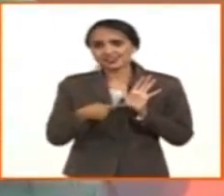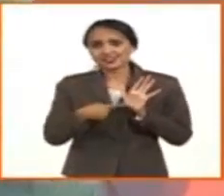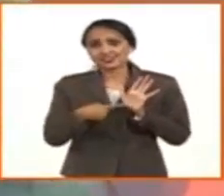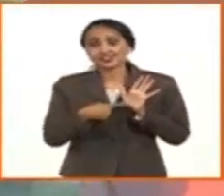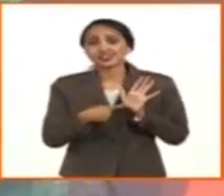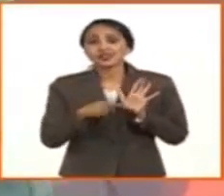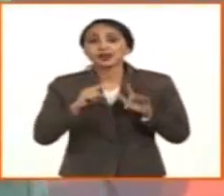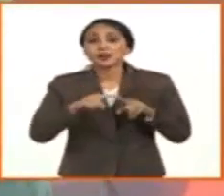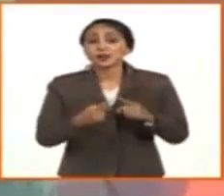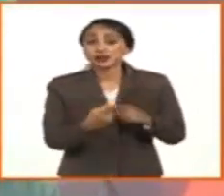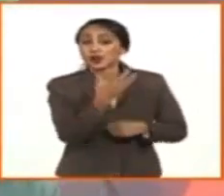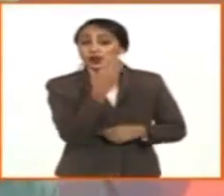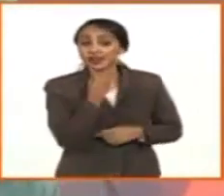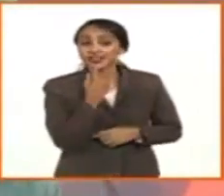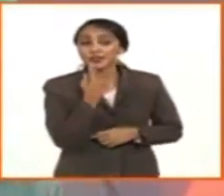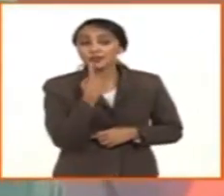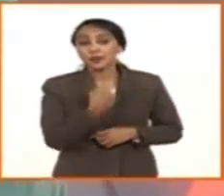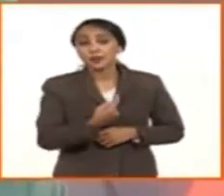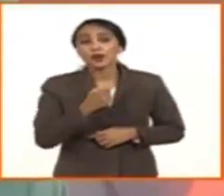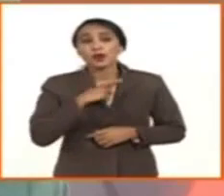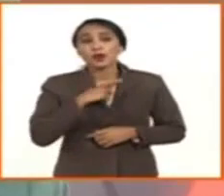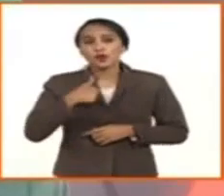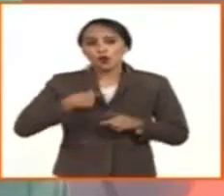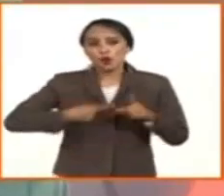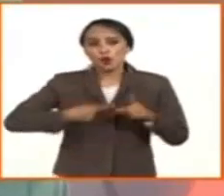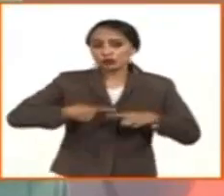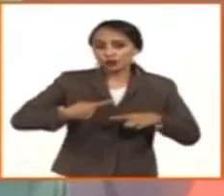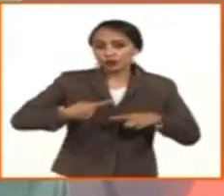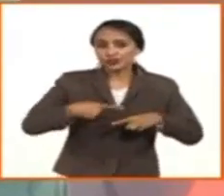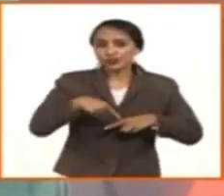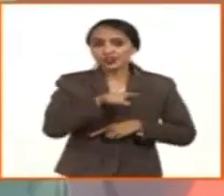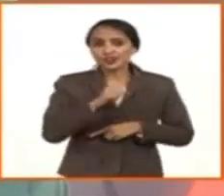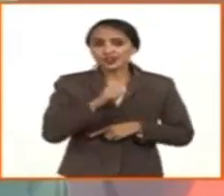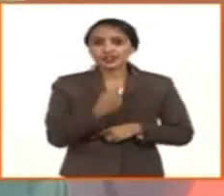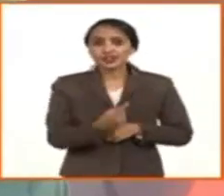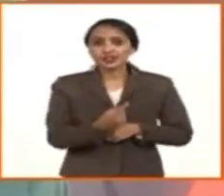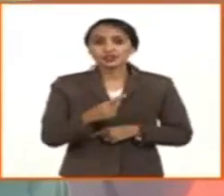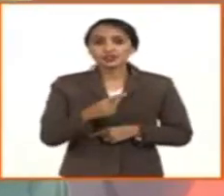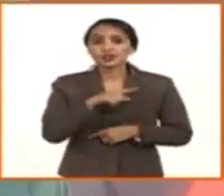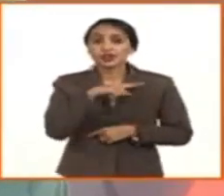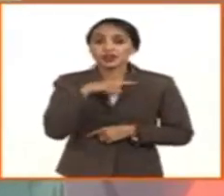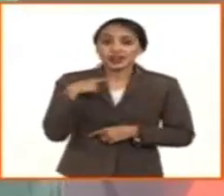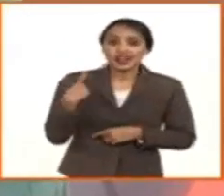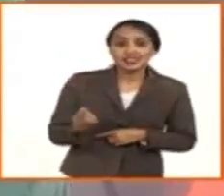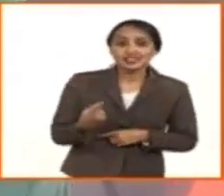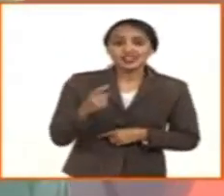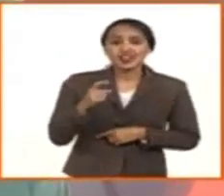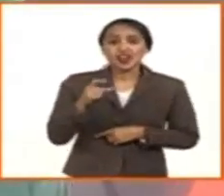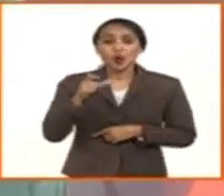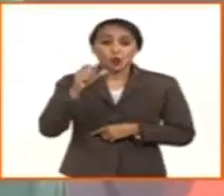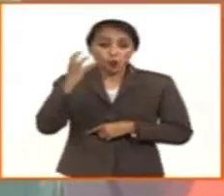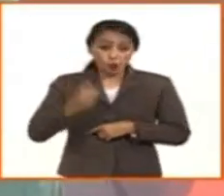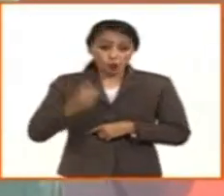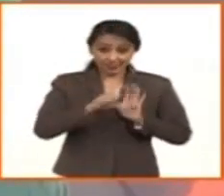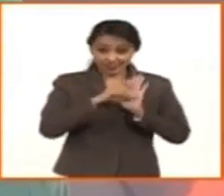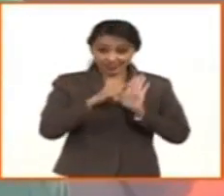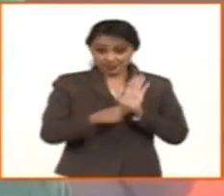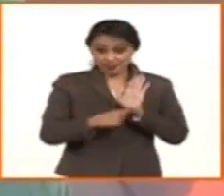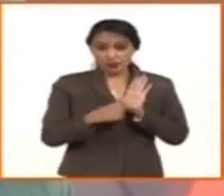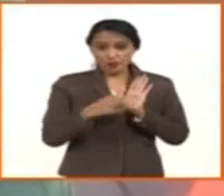relato hegemónico imperante pues se le cancelan las cuentas o lo apartan y a fin de cuentas